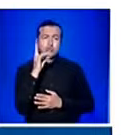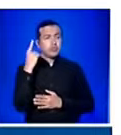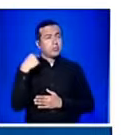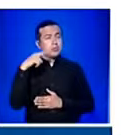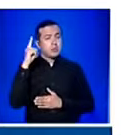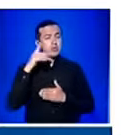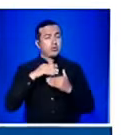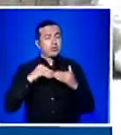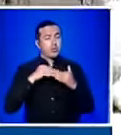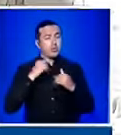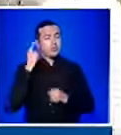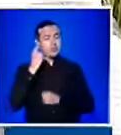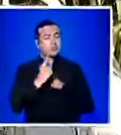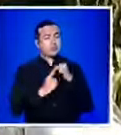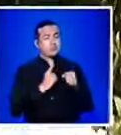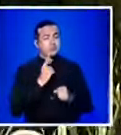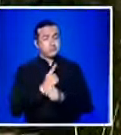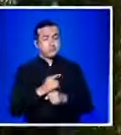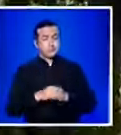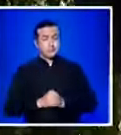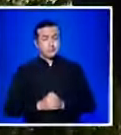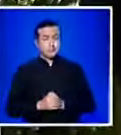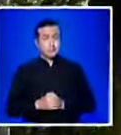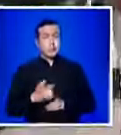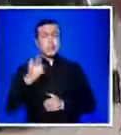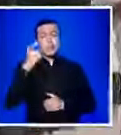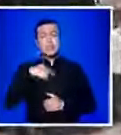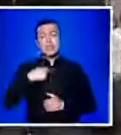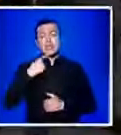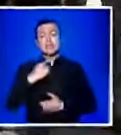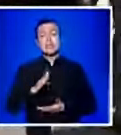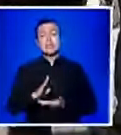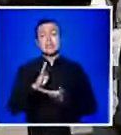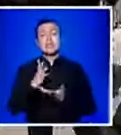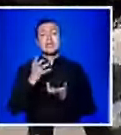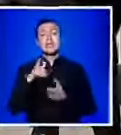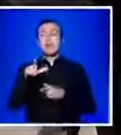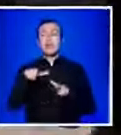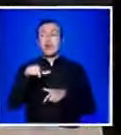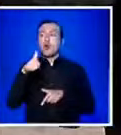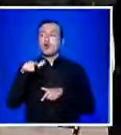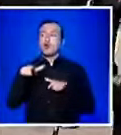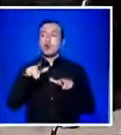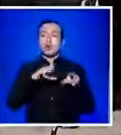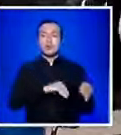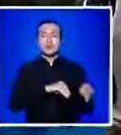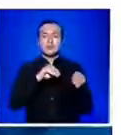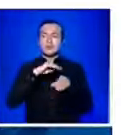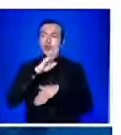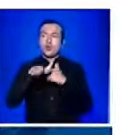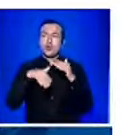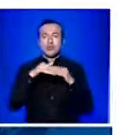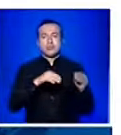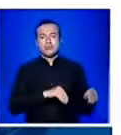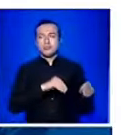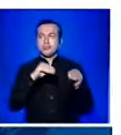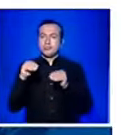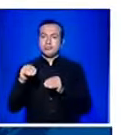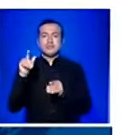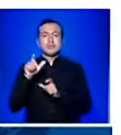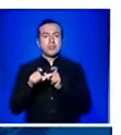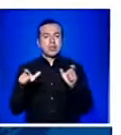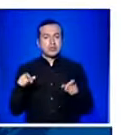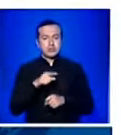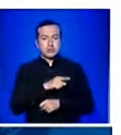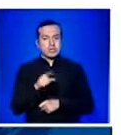de dólares al año. Según Peña, el IES está buscando un espacio adecuado para el traslado del centro. Los pacientes